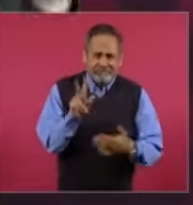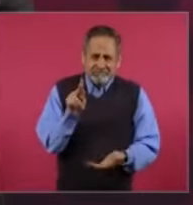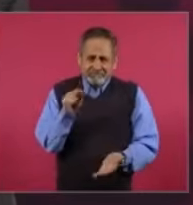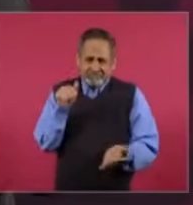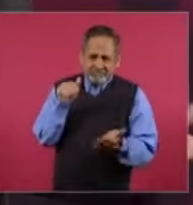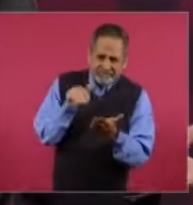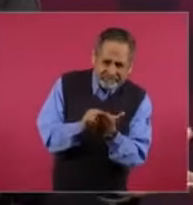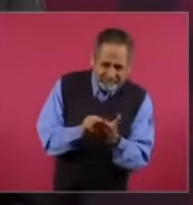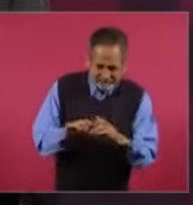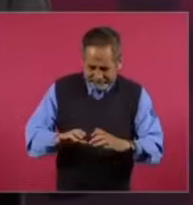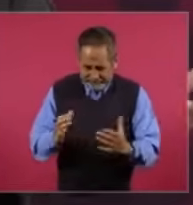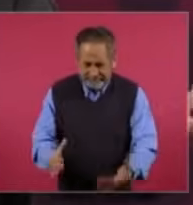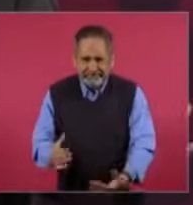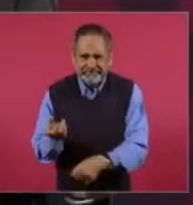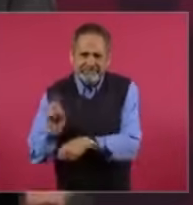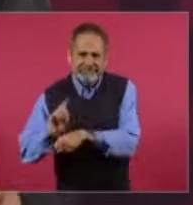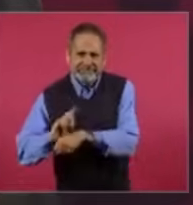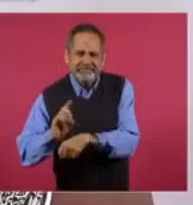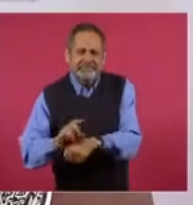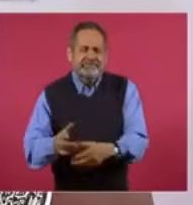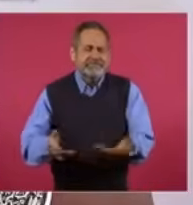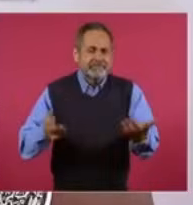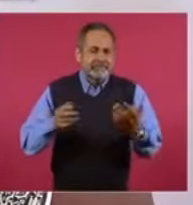Nos hemos ahorrado en todo el sexenio